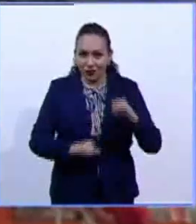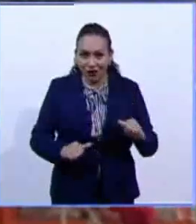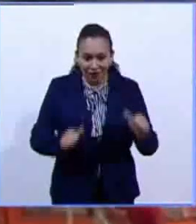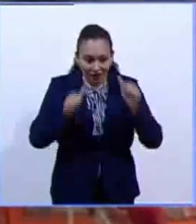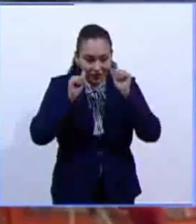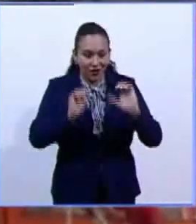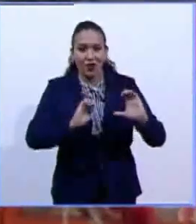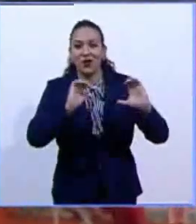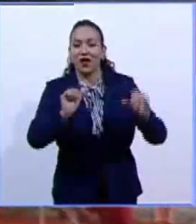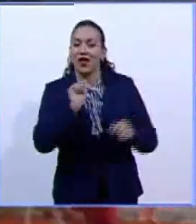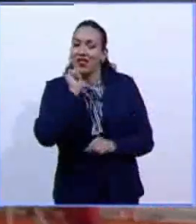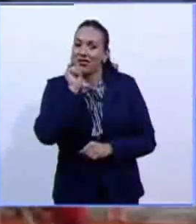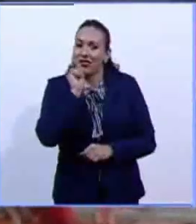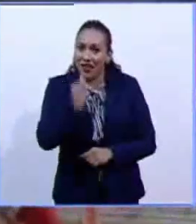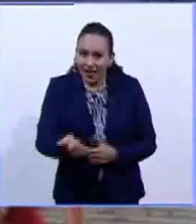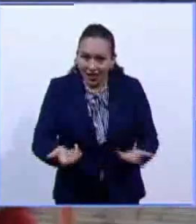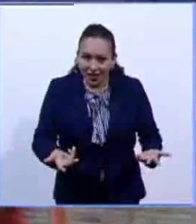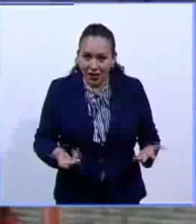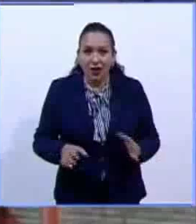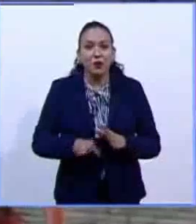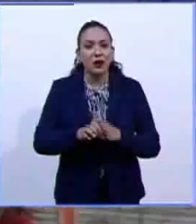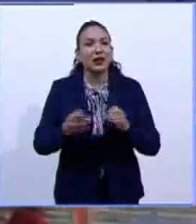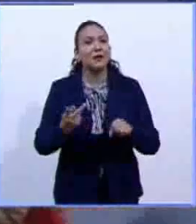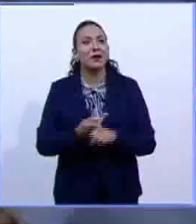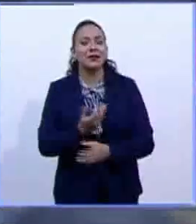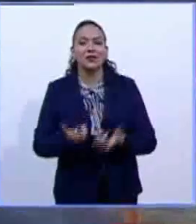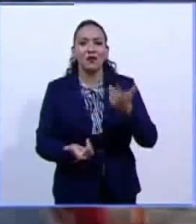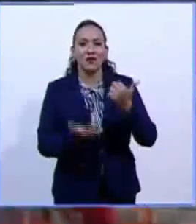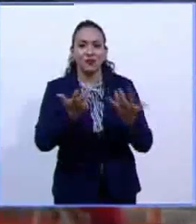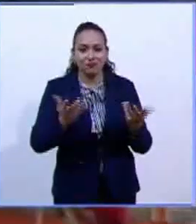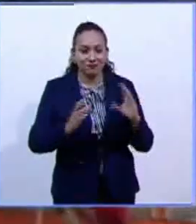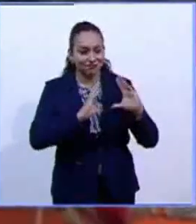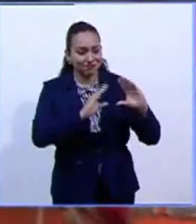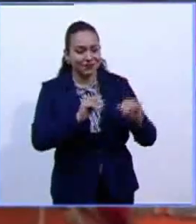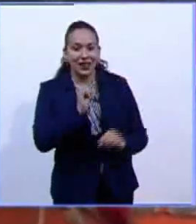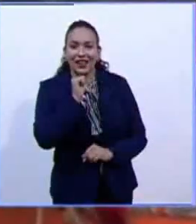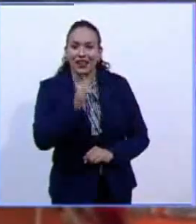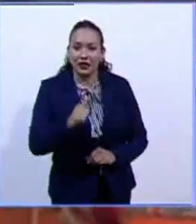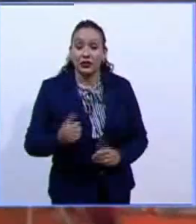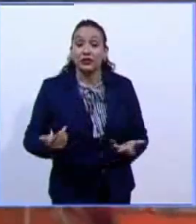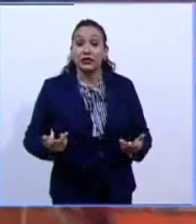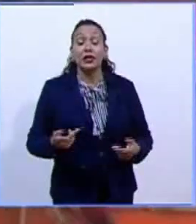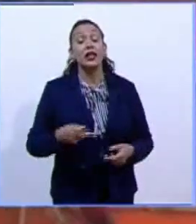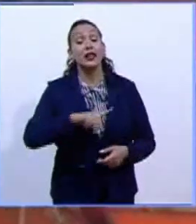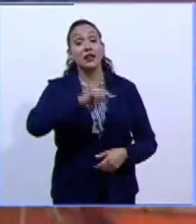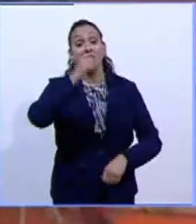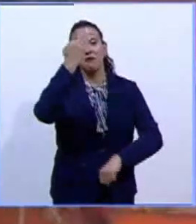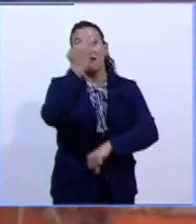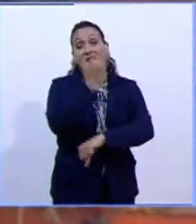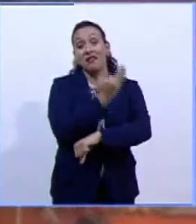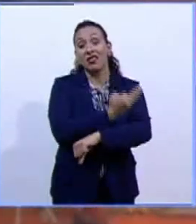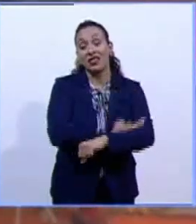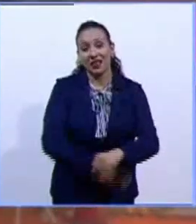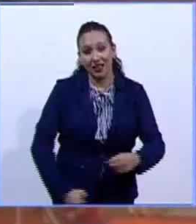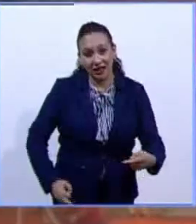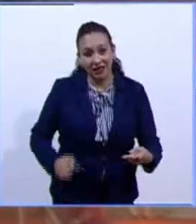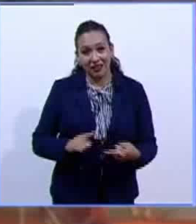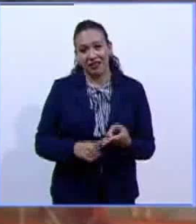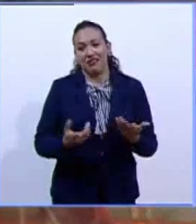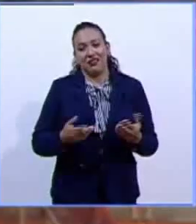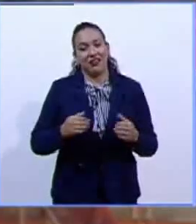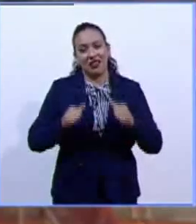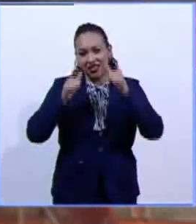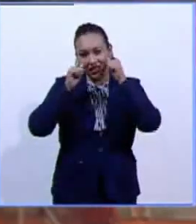prevención mínimas frente a eventuales incendios y porque la respuesta fue tardía, defectuosa e